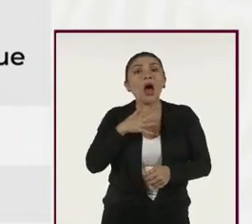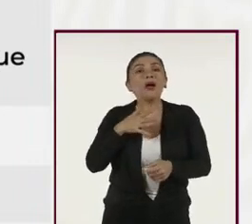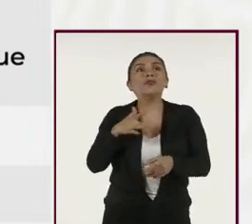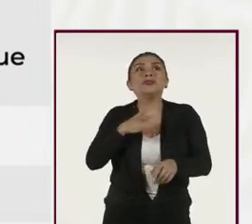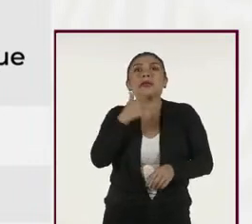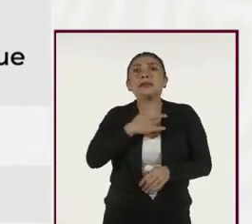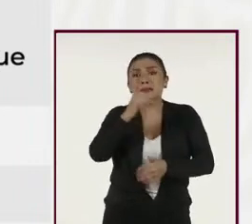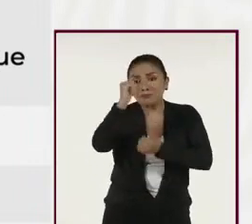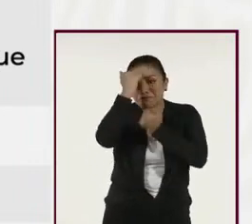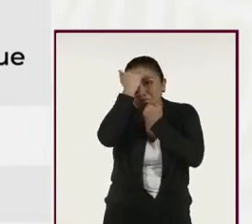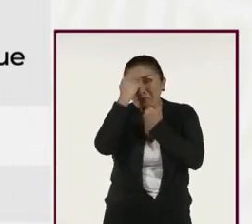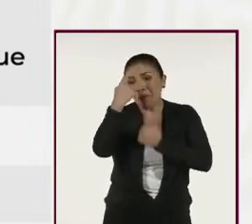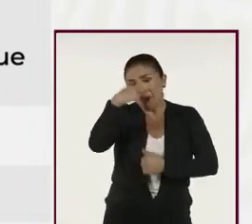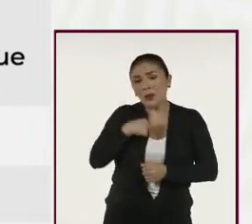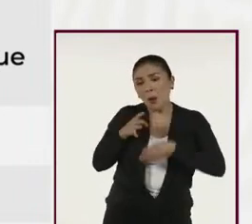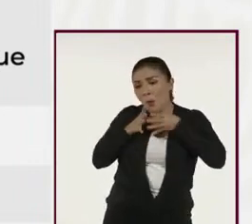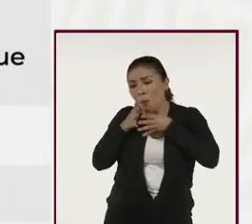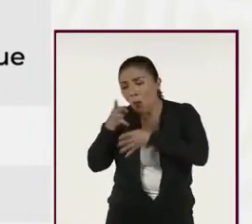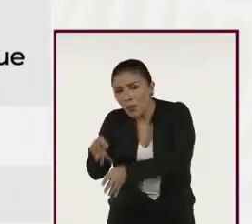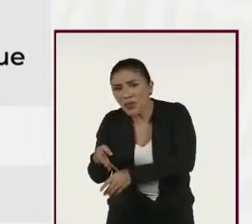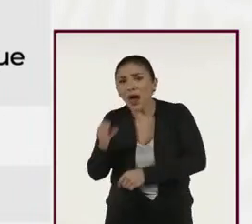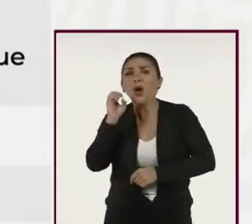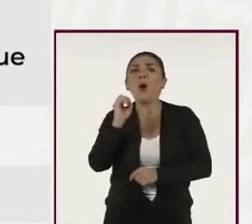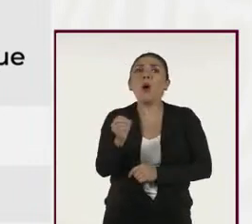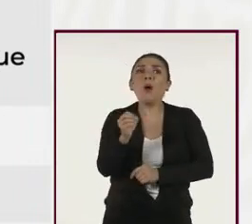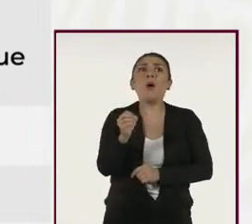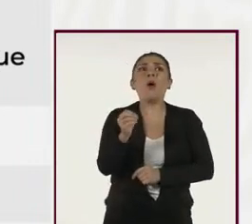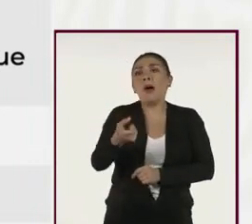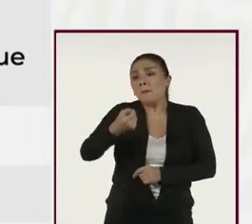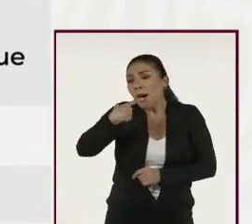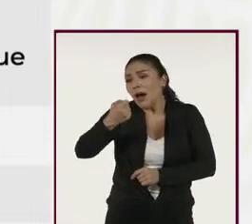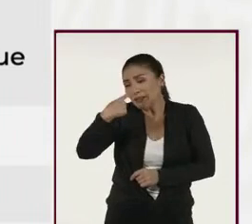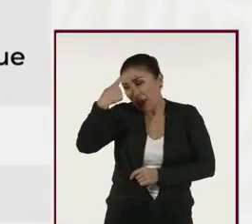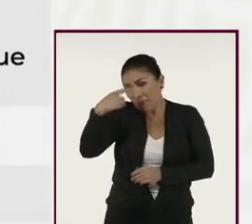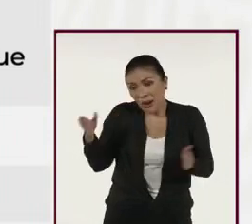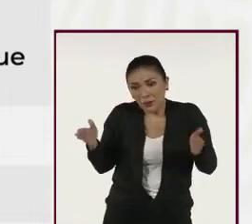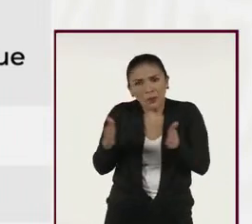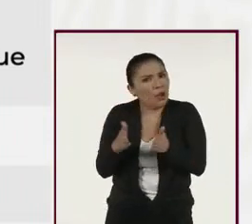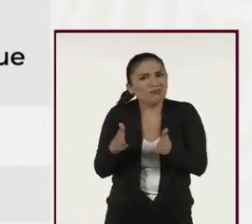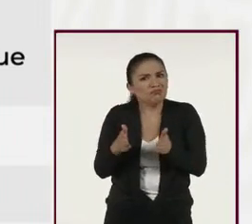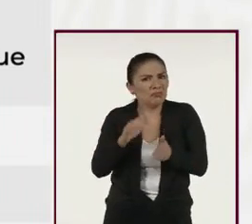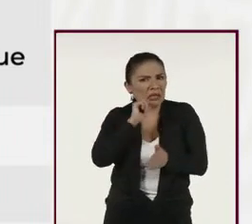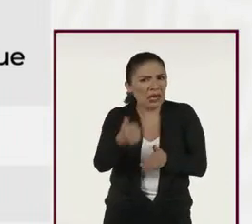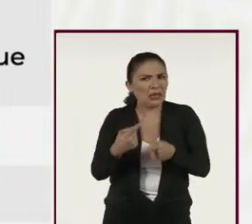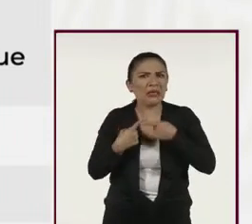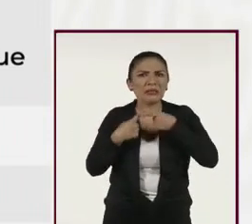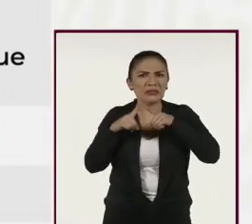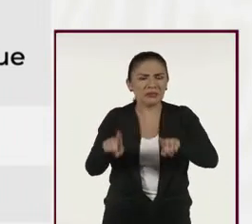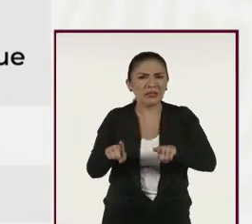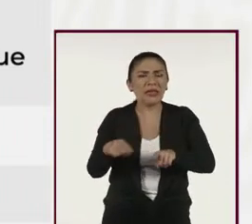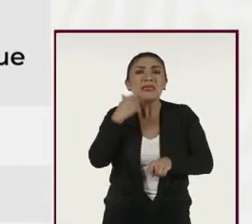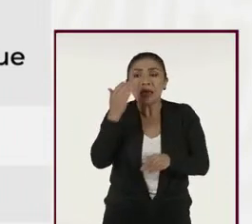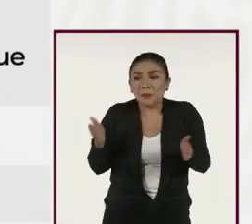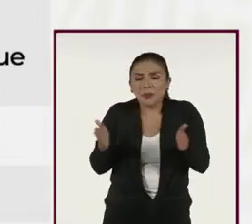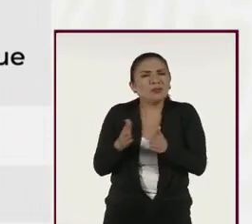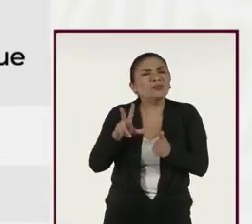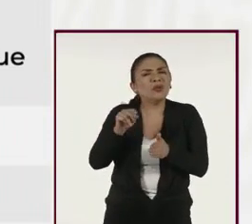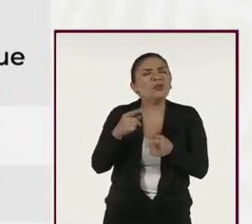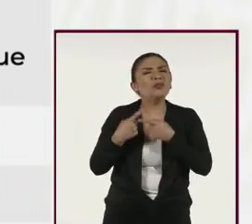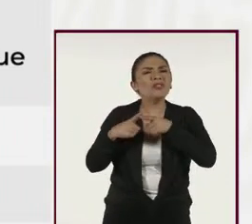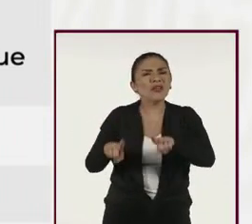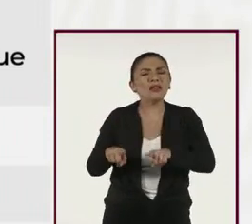es decir, no se induce el vómito ni se toma después ningún tipo de medicamento o sustancias con la intención de bajar de